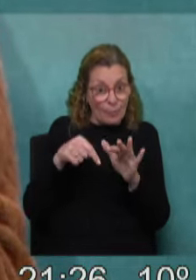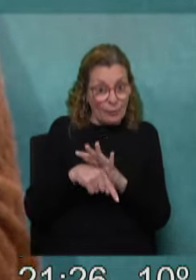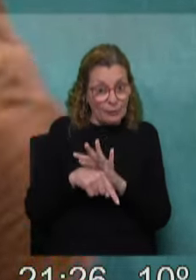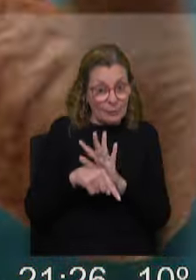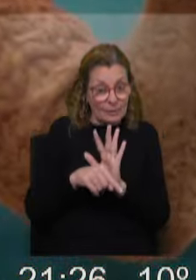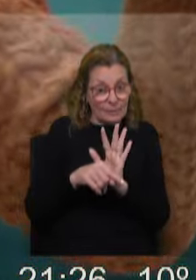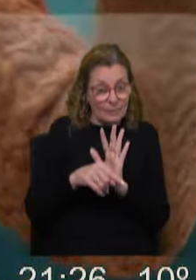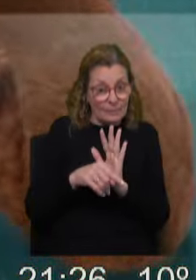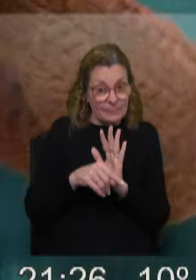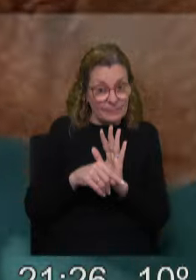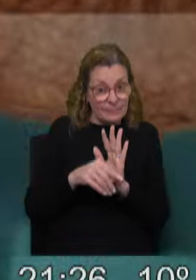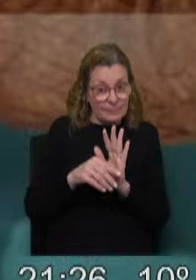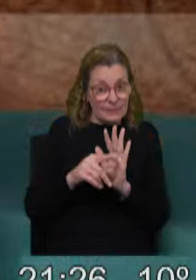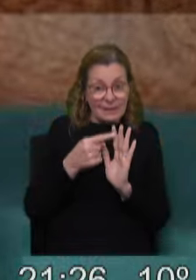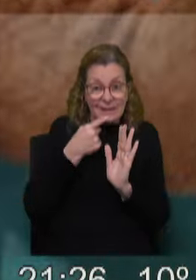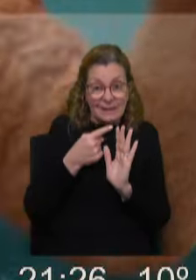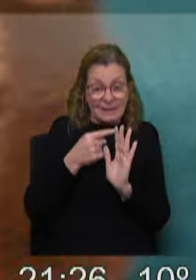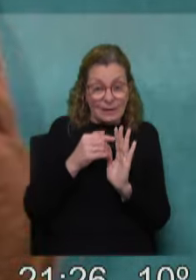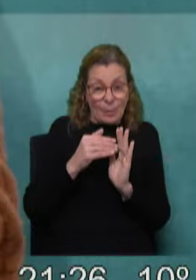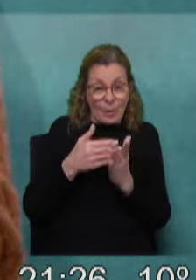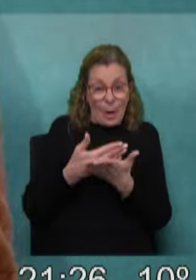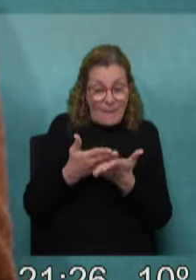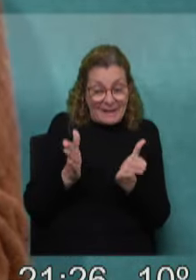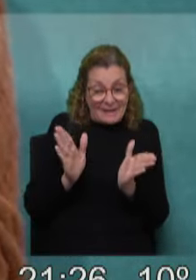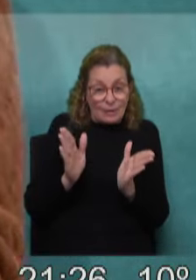¿viste? En vez de como es, expandiéndote,